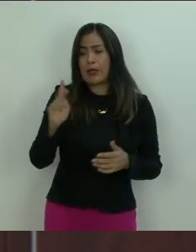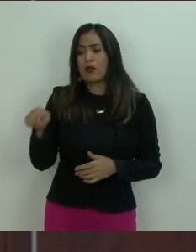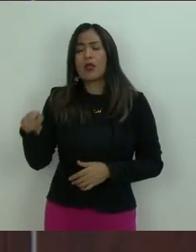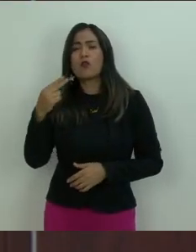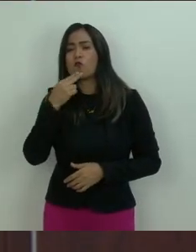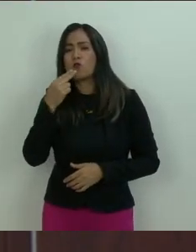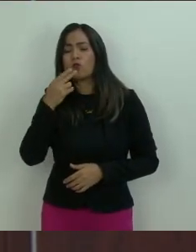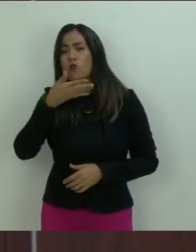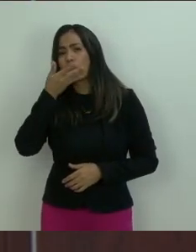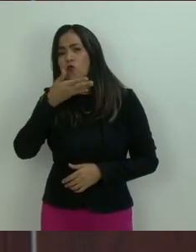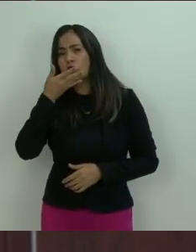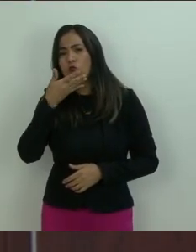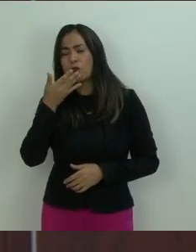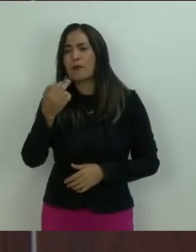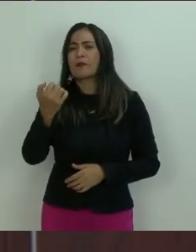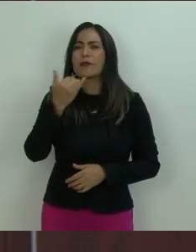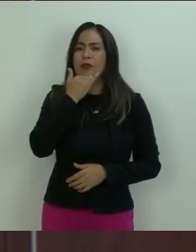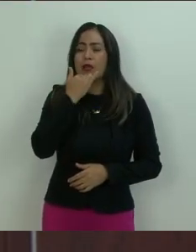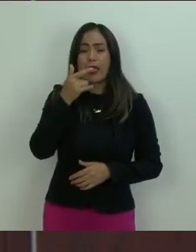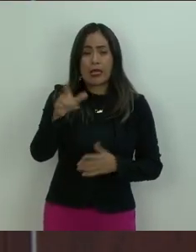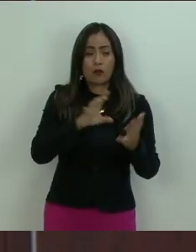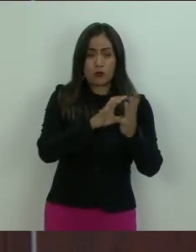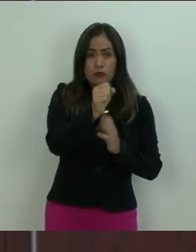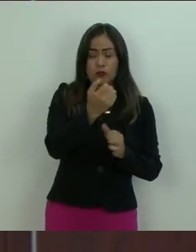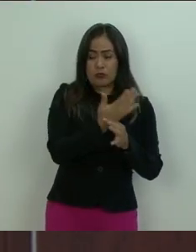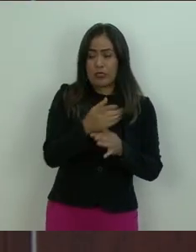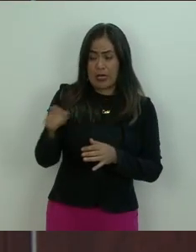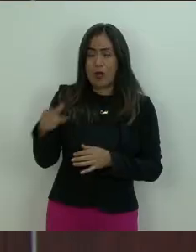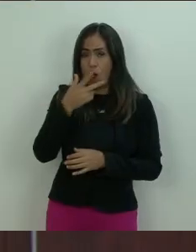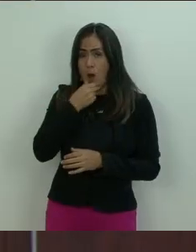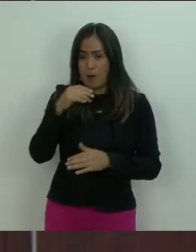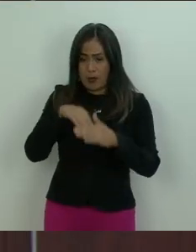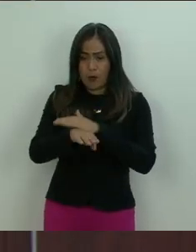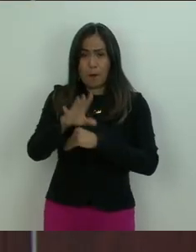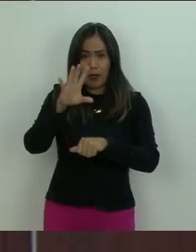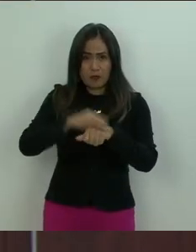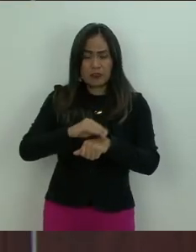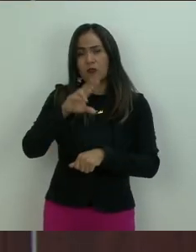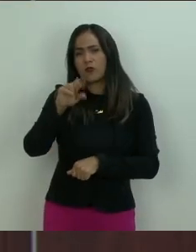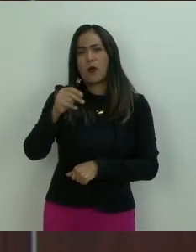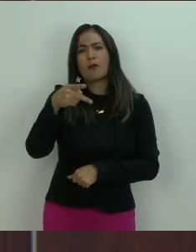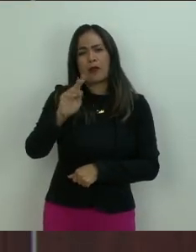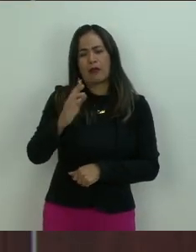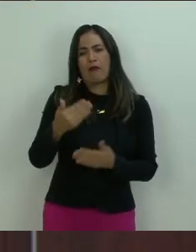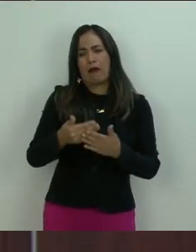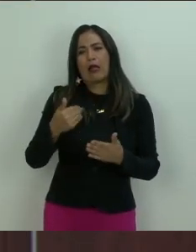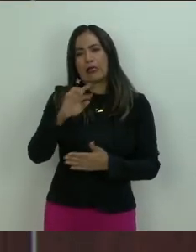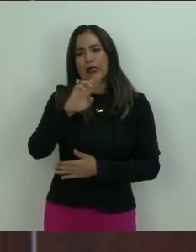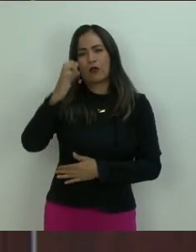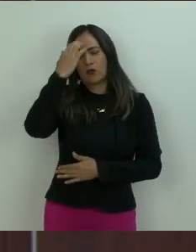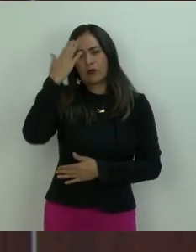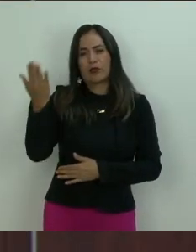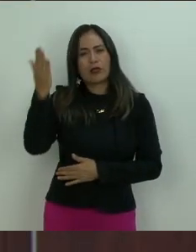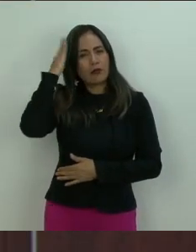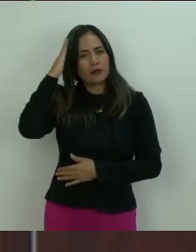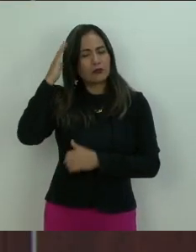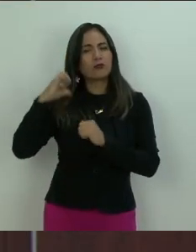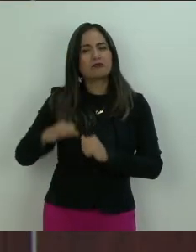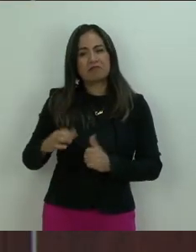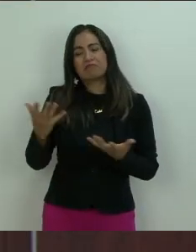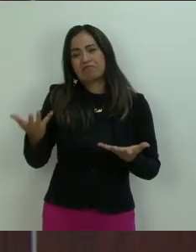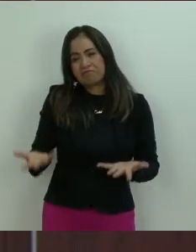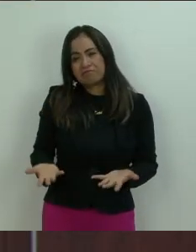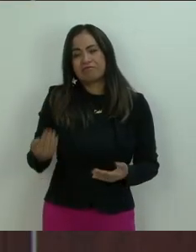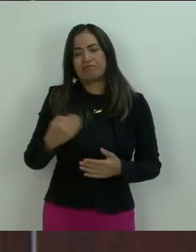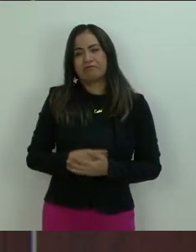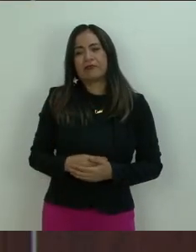él constitucionalmente no tendría por qué estar ahí, pero hay como una especie de reconocimiento por parte de la autoridad y se está viendo